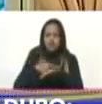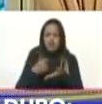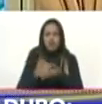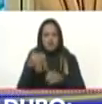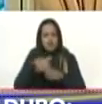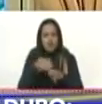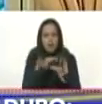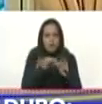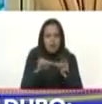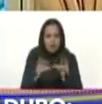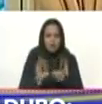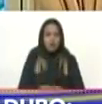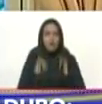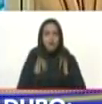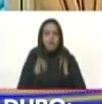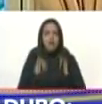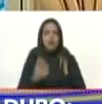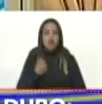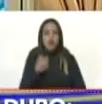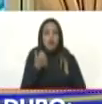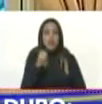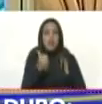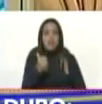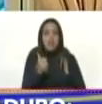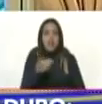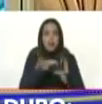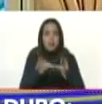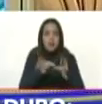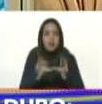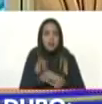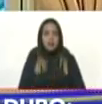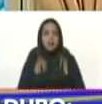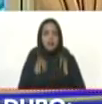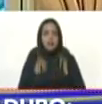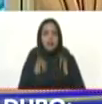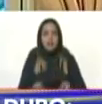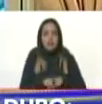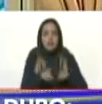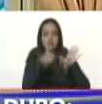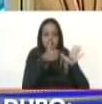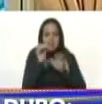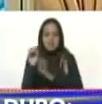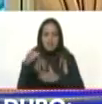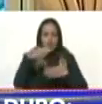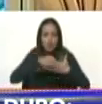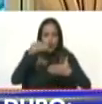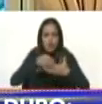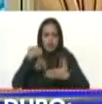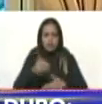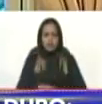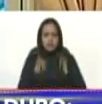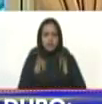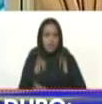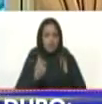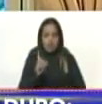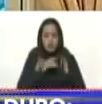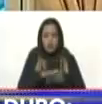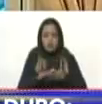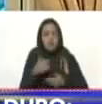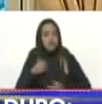dijo. Tengo 10 Petro, presidente. Tiene $600, le dije. Y